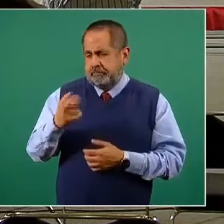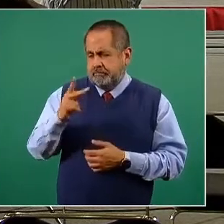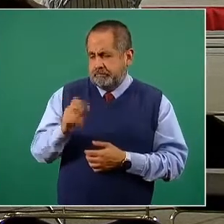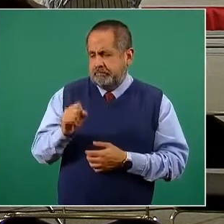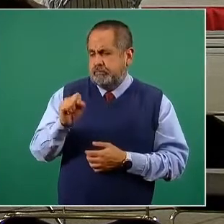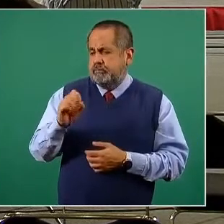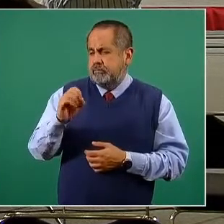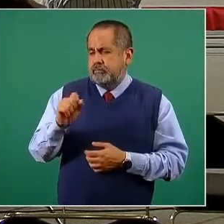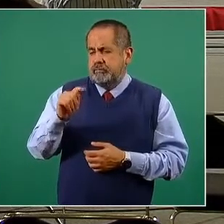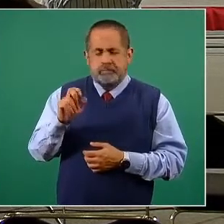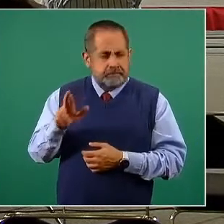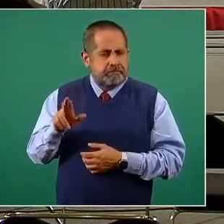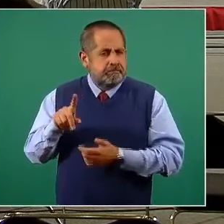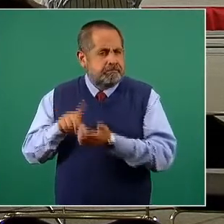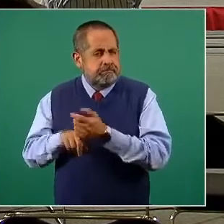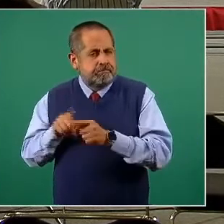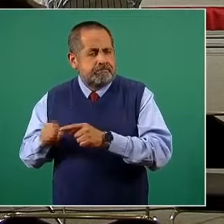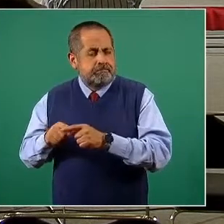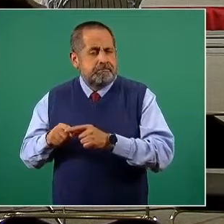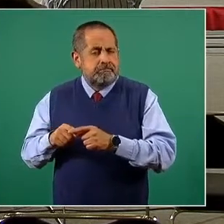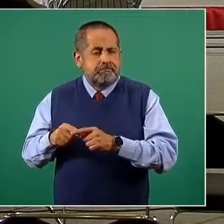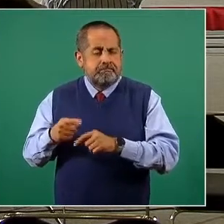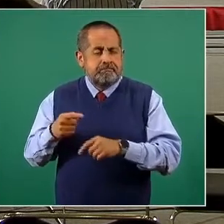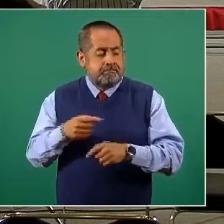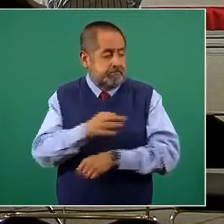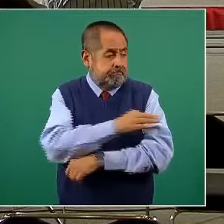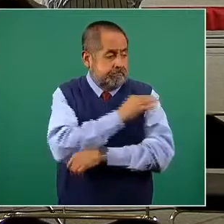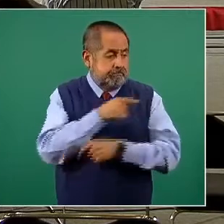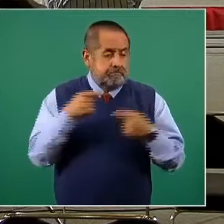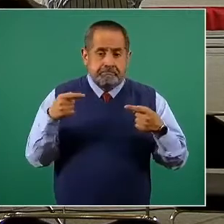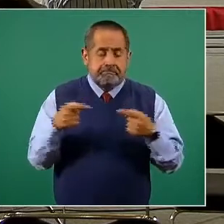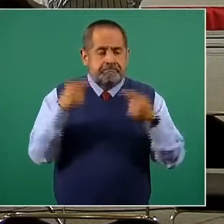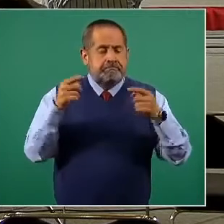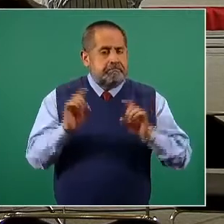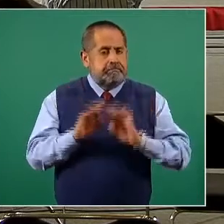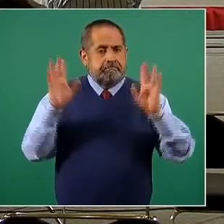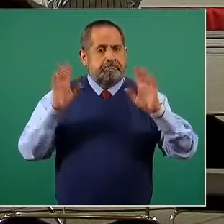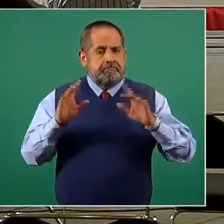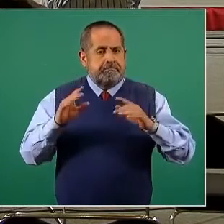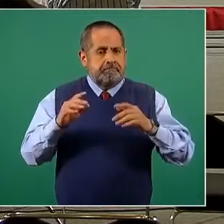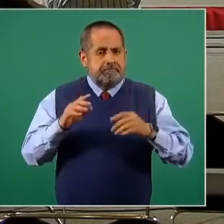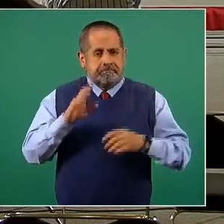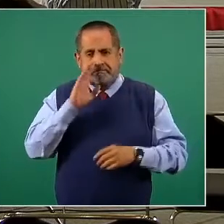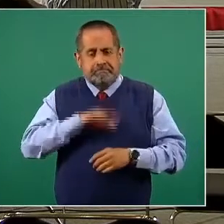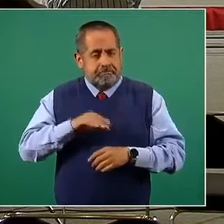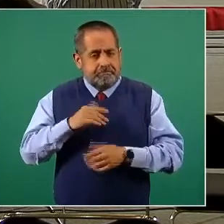si presentan algún tipo de reacción adversa a la vacuna.